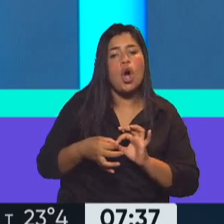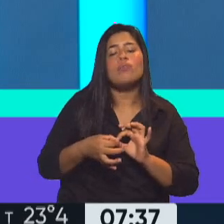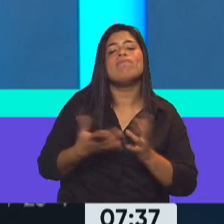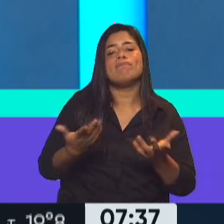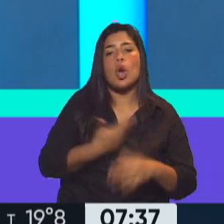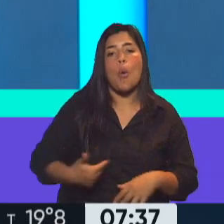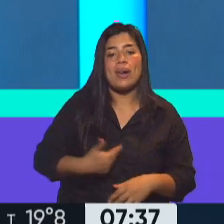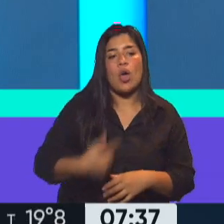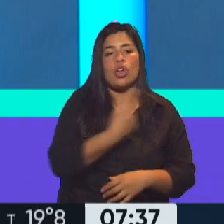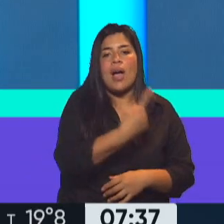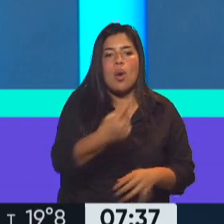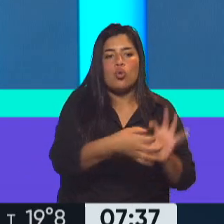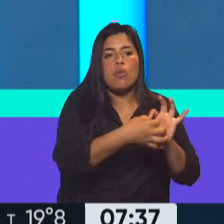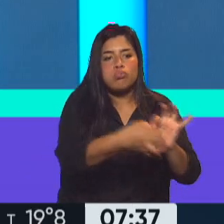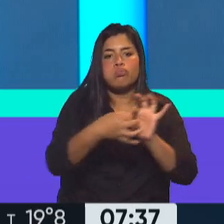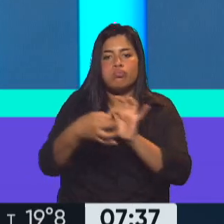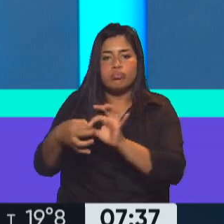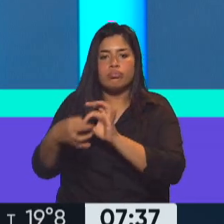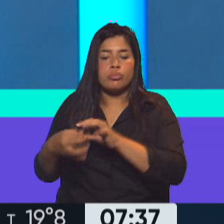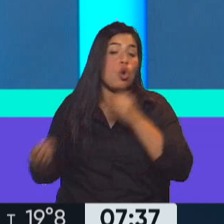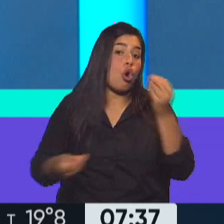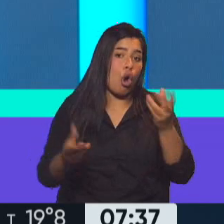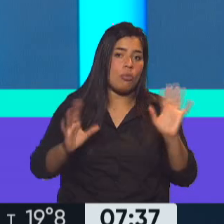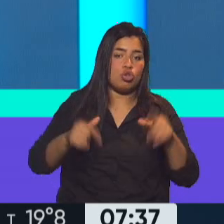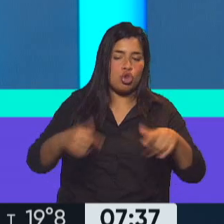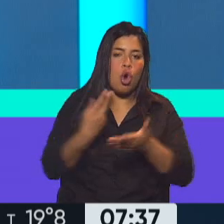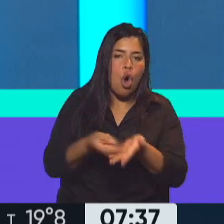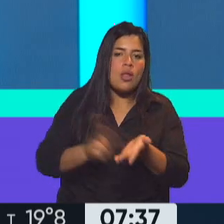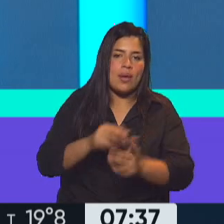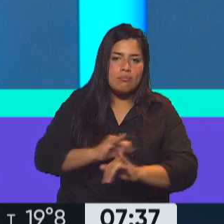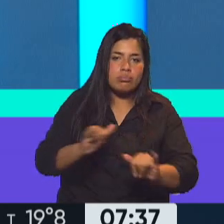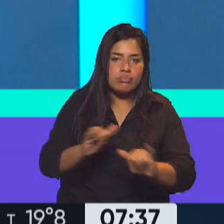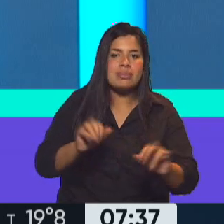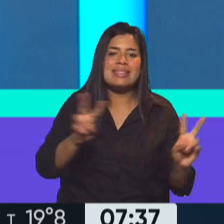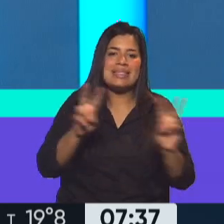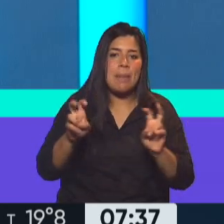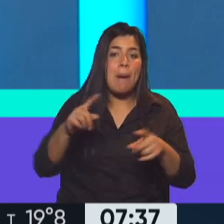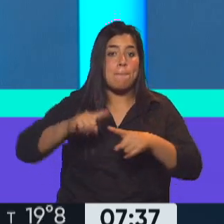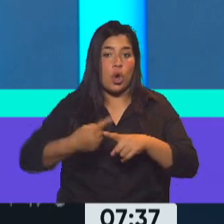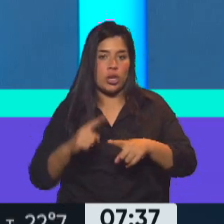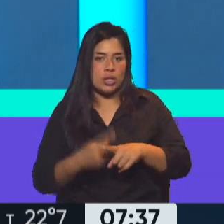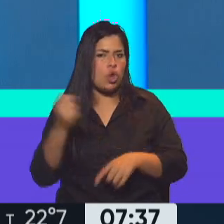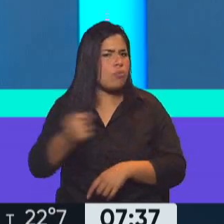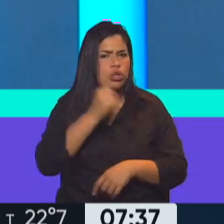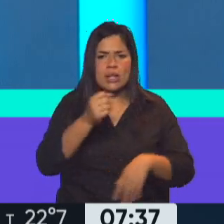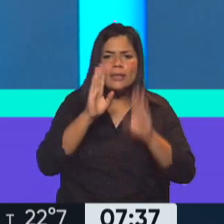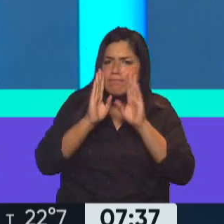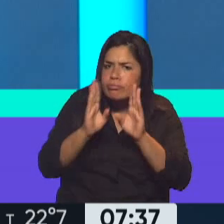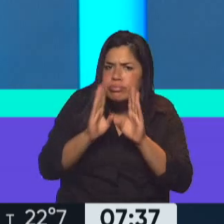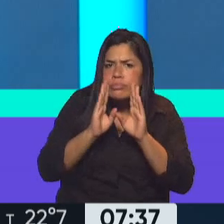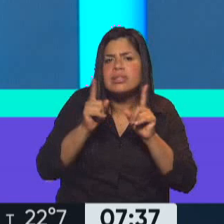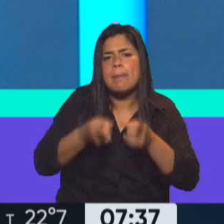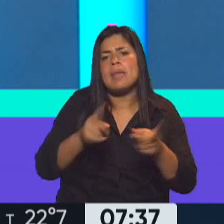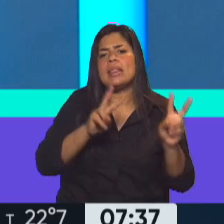de los gobernadores. Insisto en observar todo lo que está pasando en términos políticos, tanto el consenso fiscal y el portazo anticipado